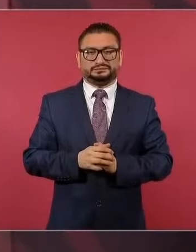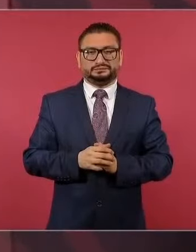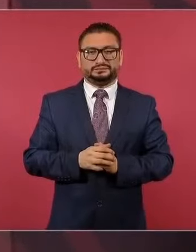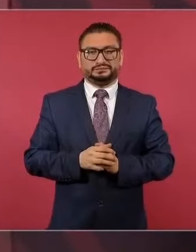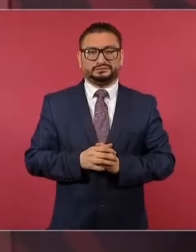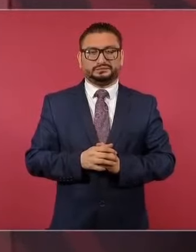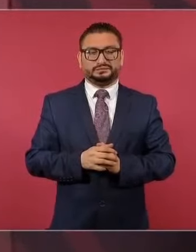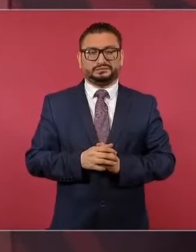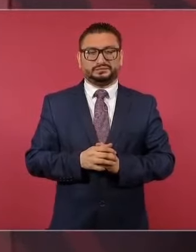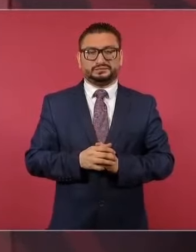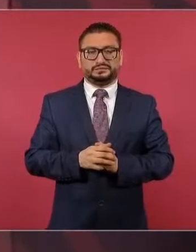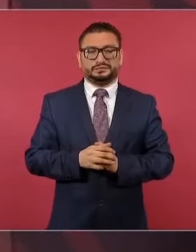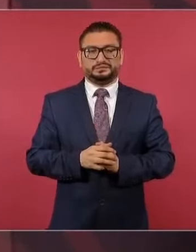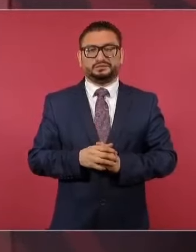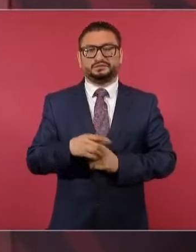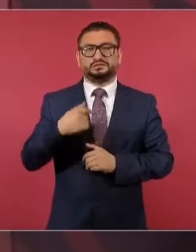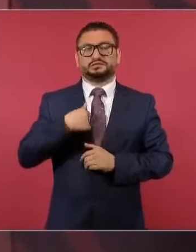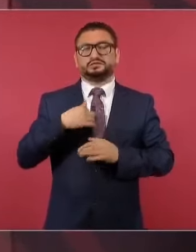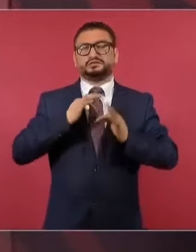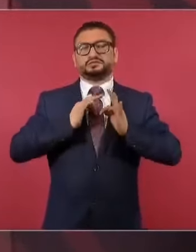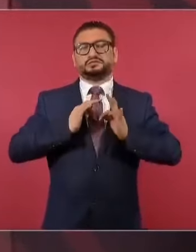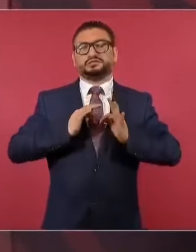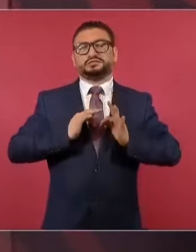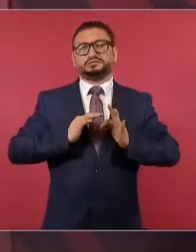voy a estar muy cómodo con